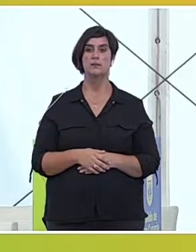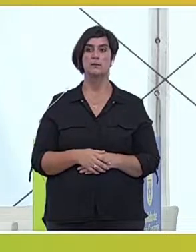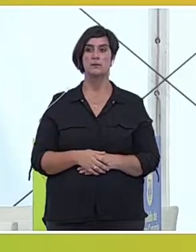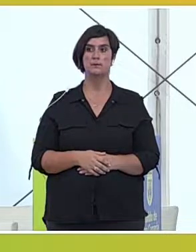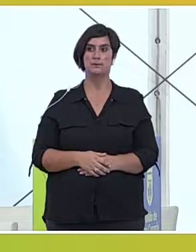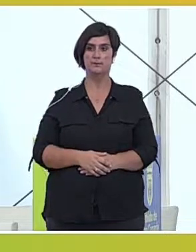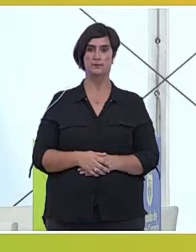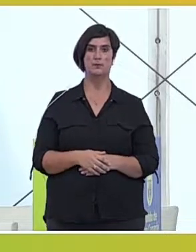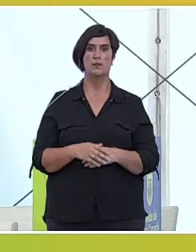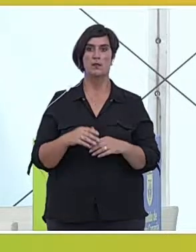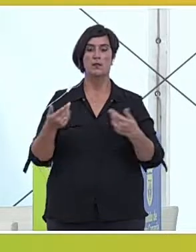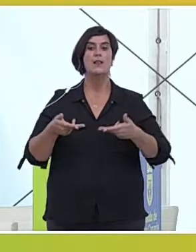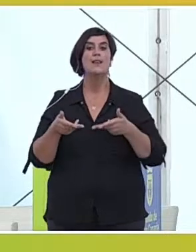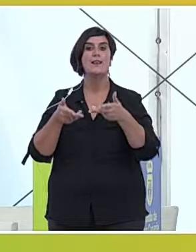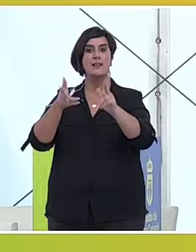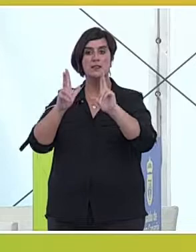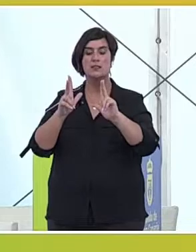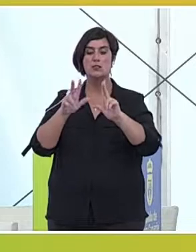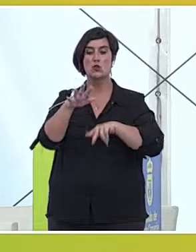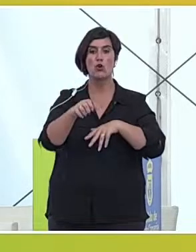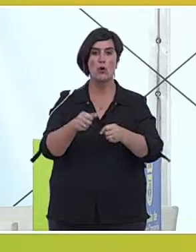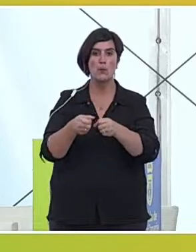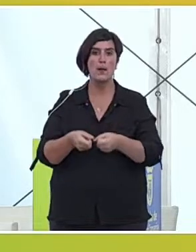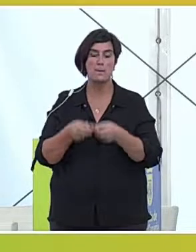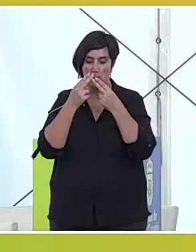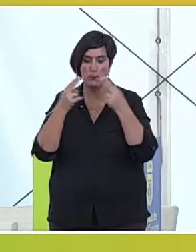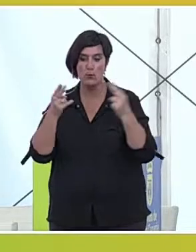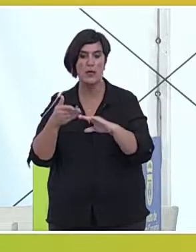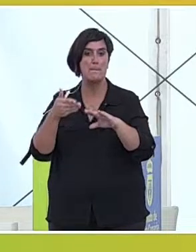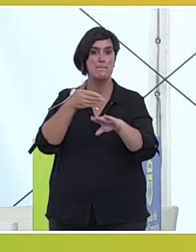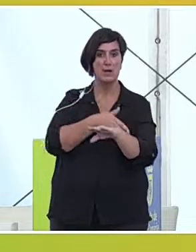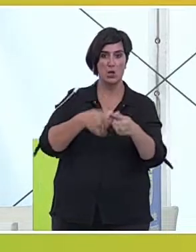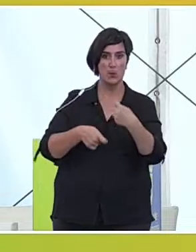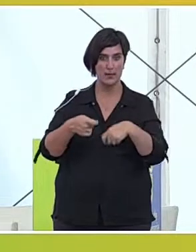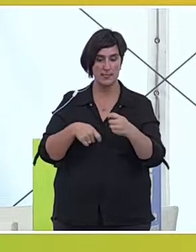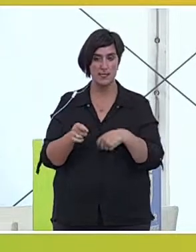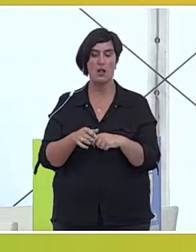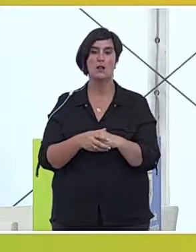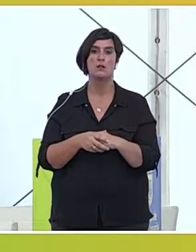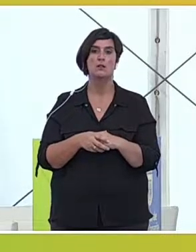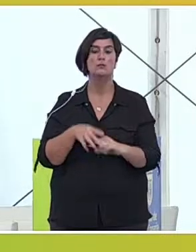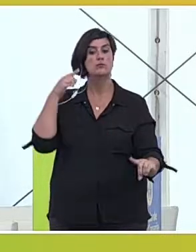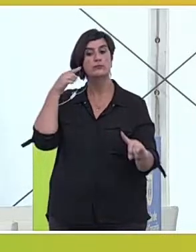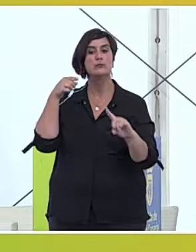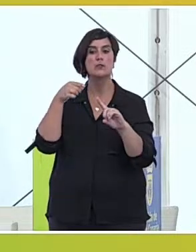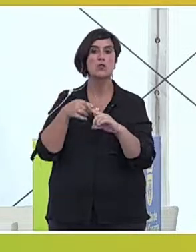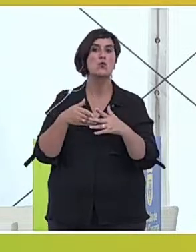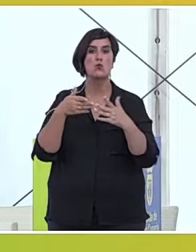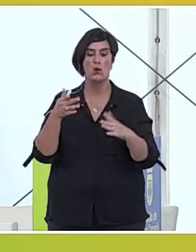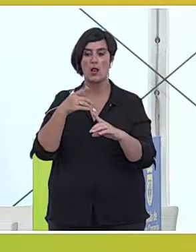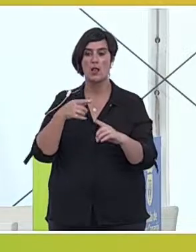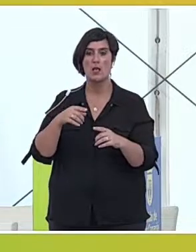empieza una licitación, compra pública precomercial, con el objetivo de aportar